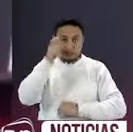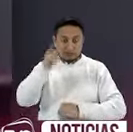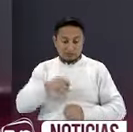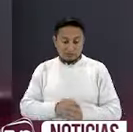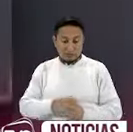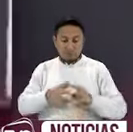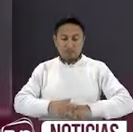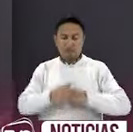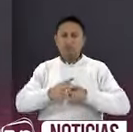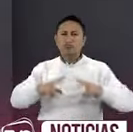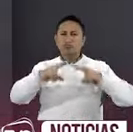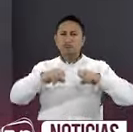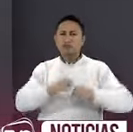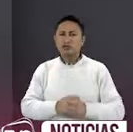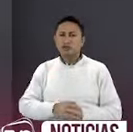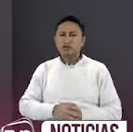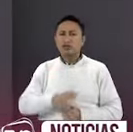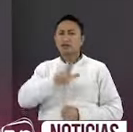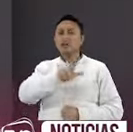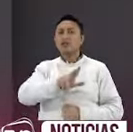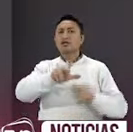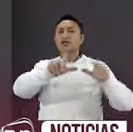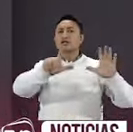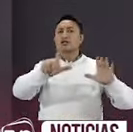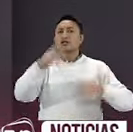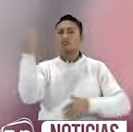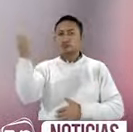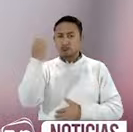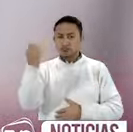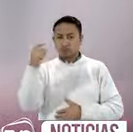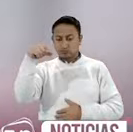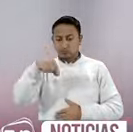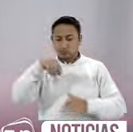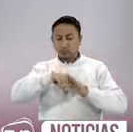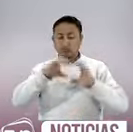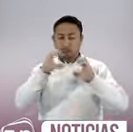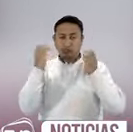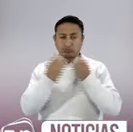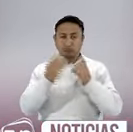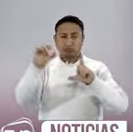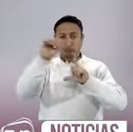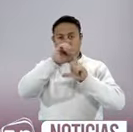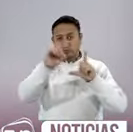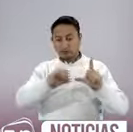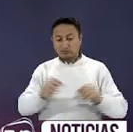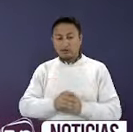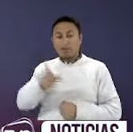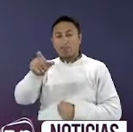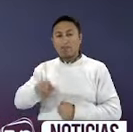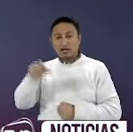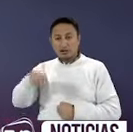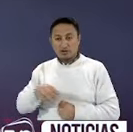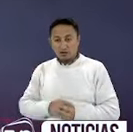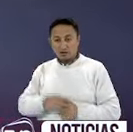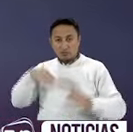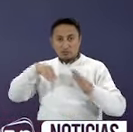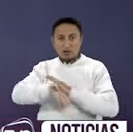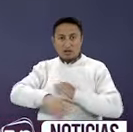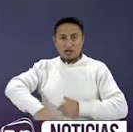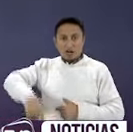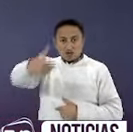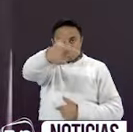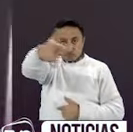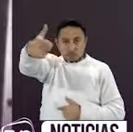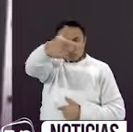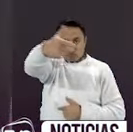que se investigue sobre las 36 amenazas que se dieron en clases virtuales cuando personas no autorizadas ingresaron